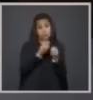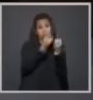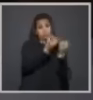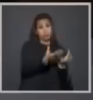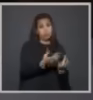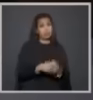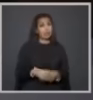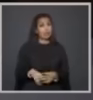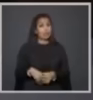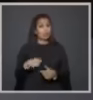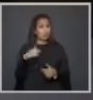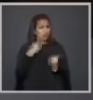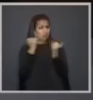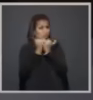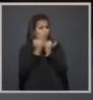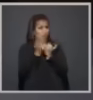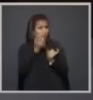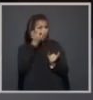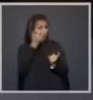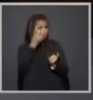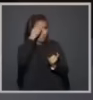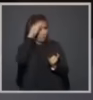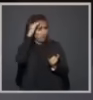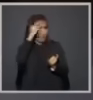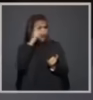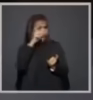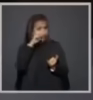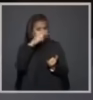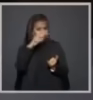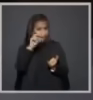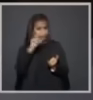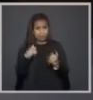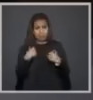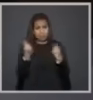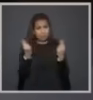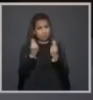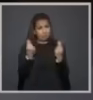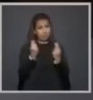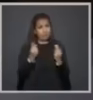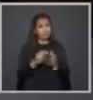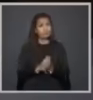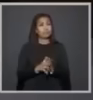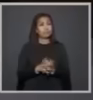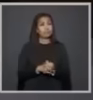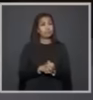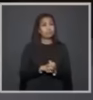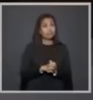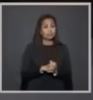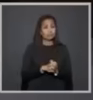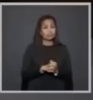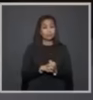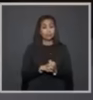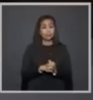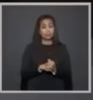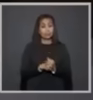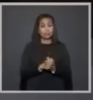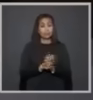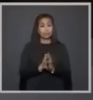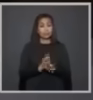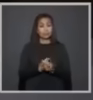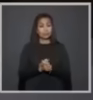a que se cumpla lo que ya está en la Constitución, nada más que es letra muerta, es un artículo empolvado,